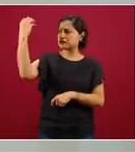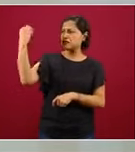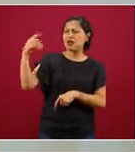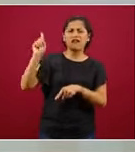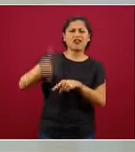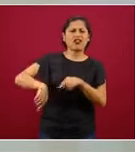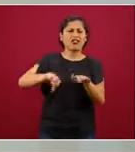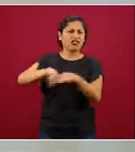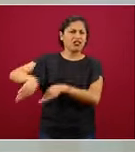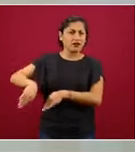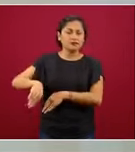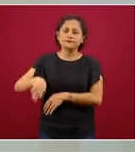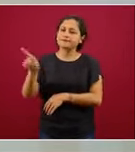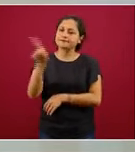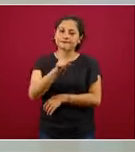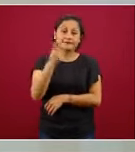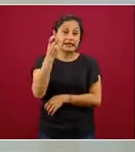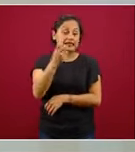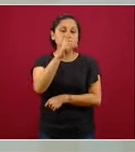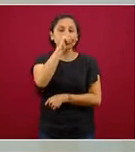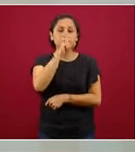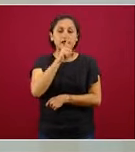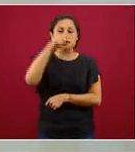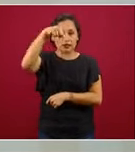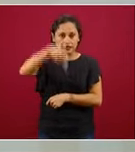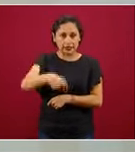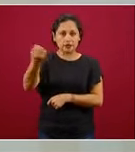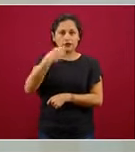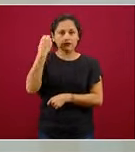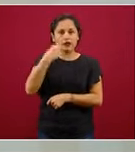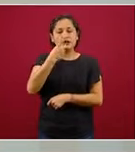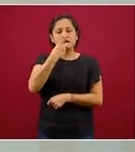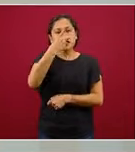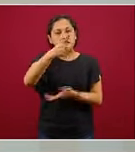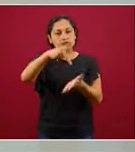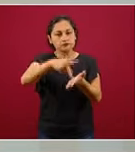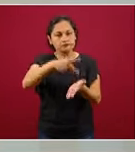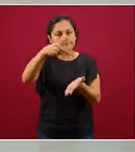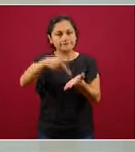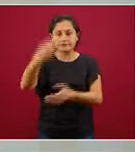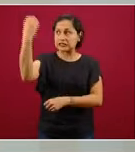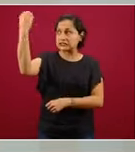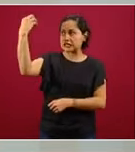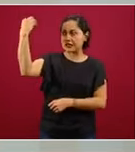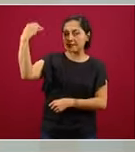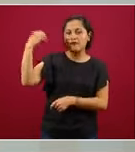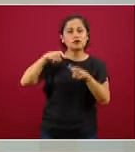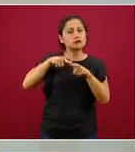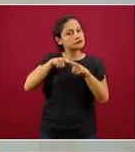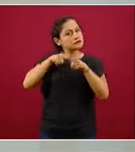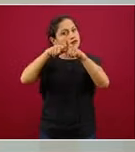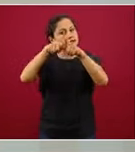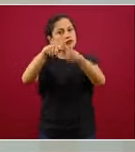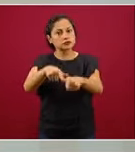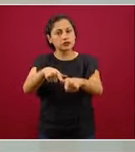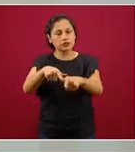Falso. Lo aclaramos aquí una y otra vez. No se ha suspendido el semáforo, este ha seguido todo